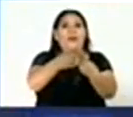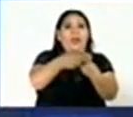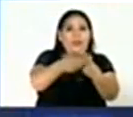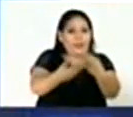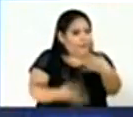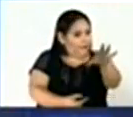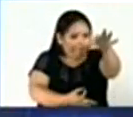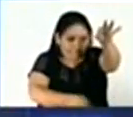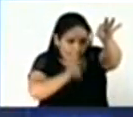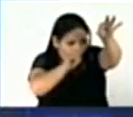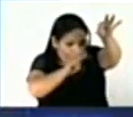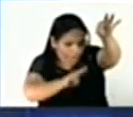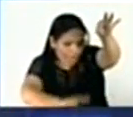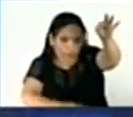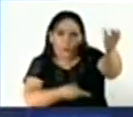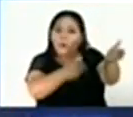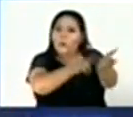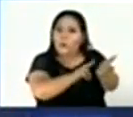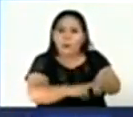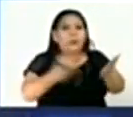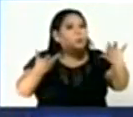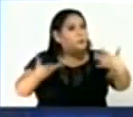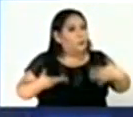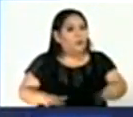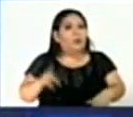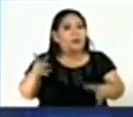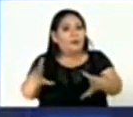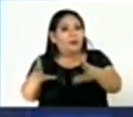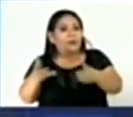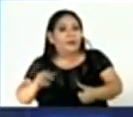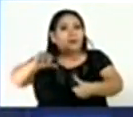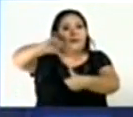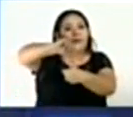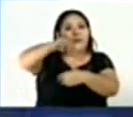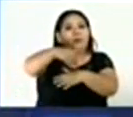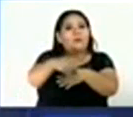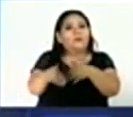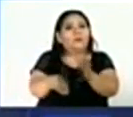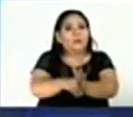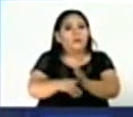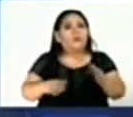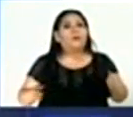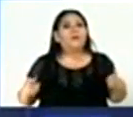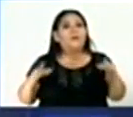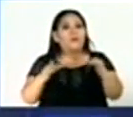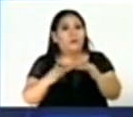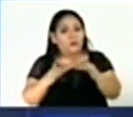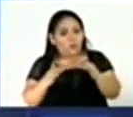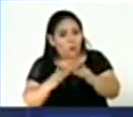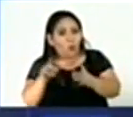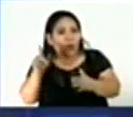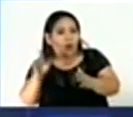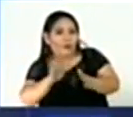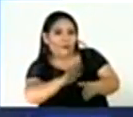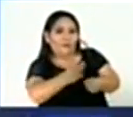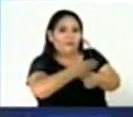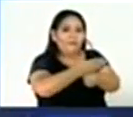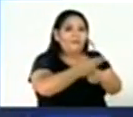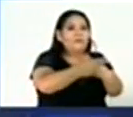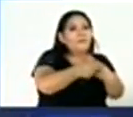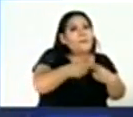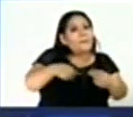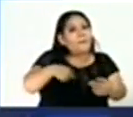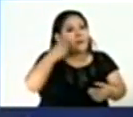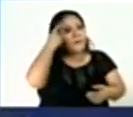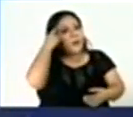planilla completa de candidatos que buscan un escaño en el Parlamento Centroamericano. Además, el presidente de ese instituto político se refirió a las